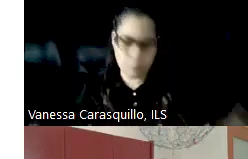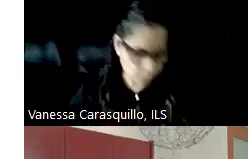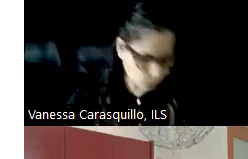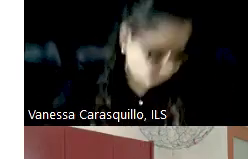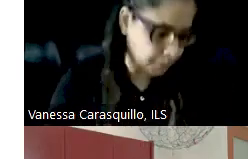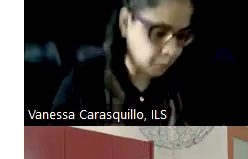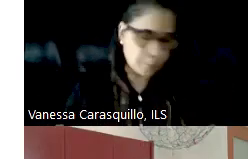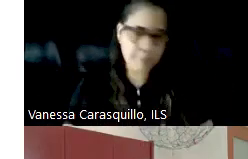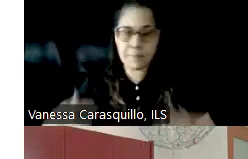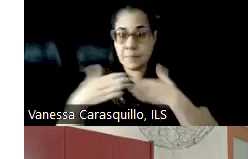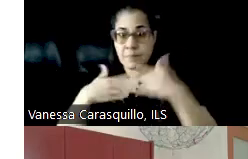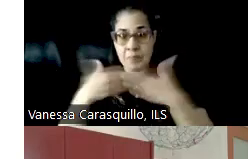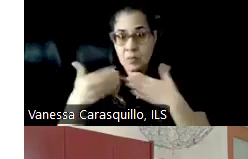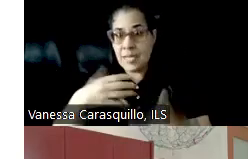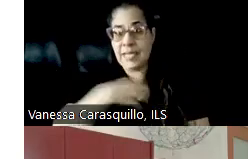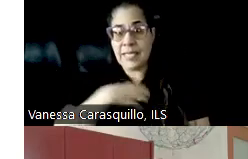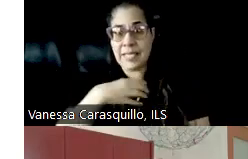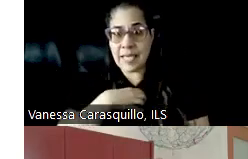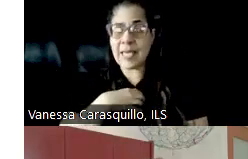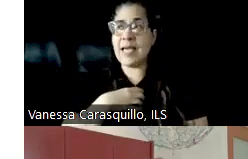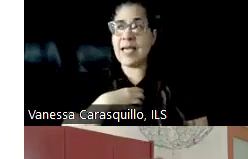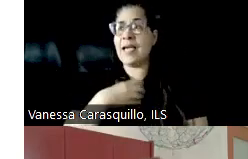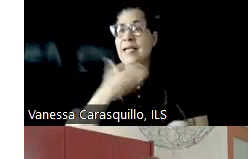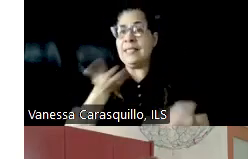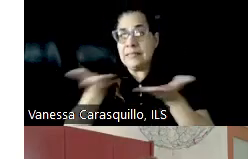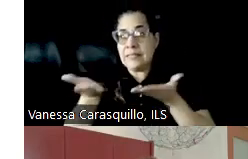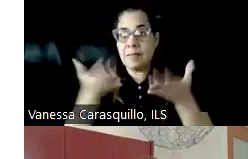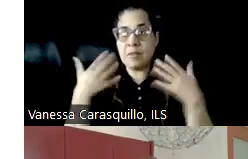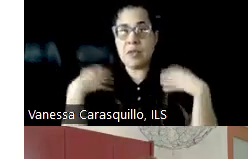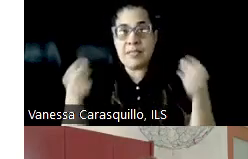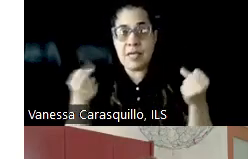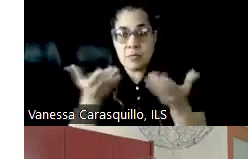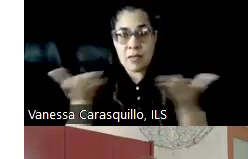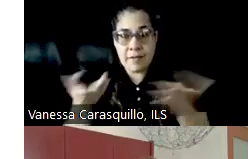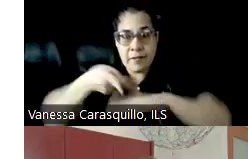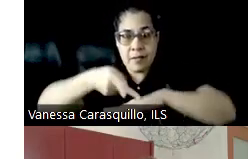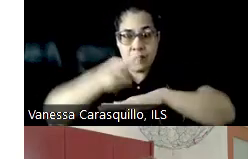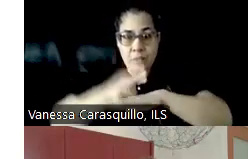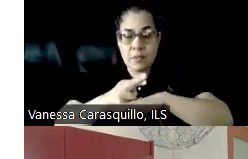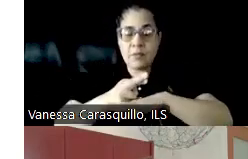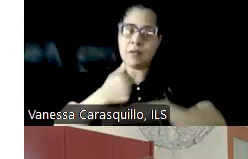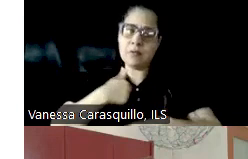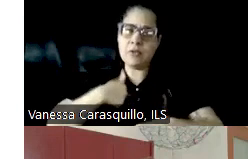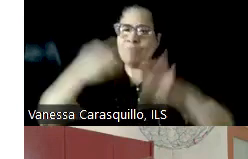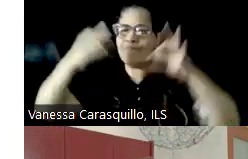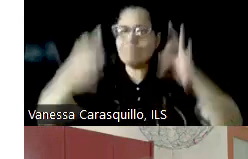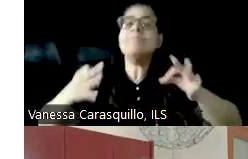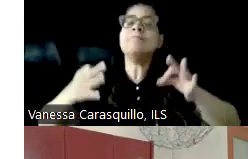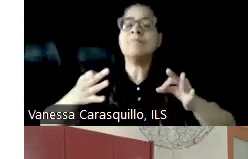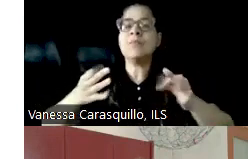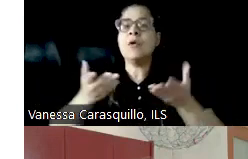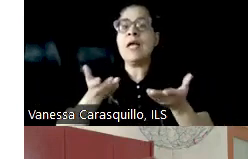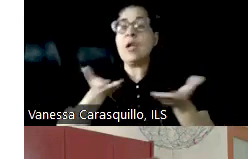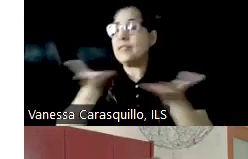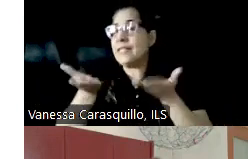Independientemente de las quejas que podamos tener de los servicios de salud en nuestro país, no me cabe duda que los servicios no funcionan, pero la